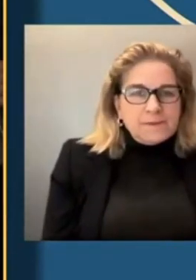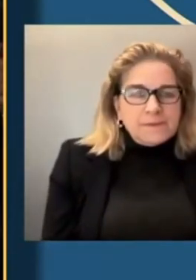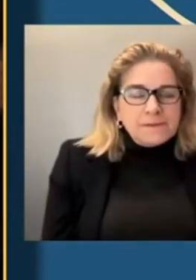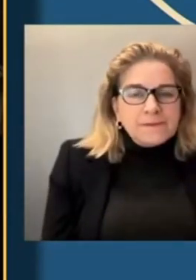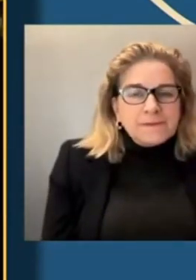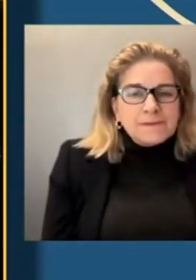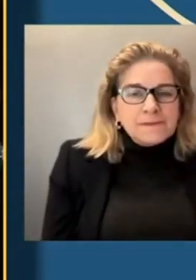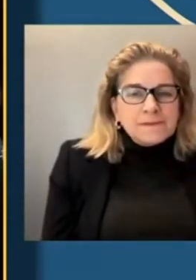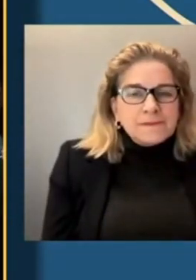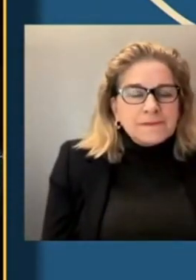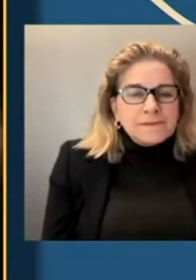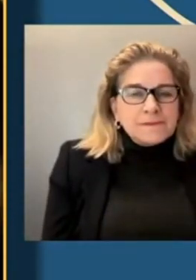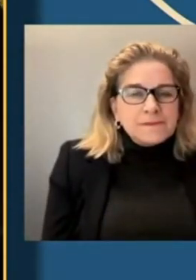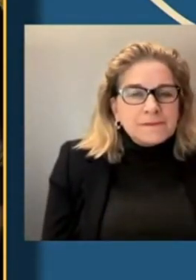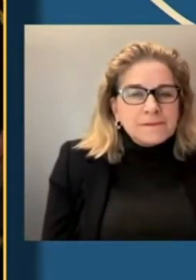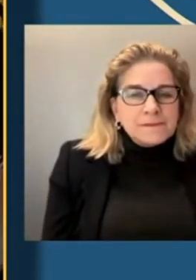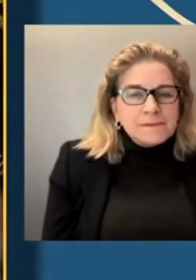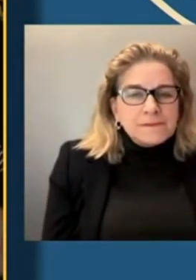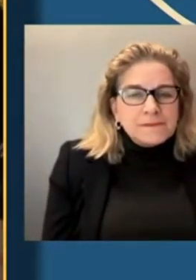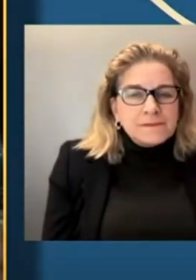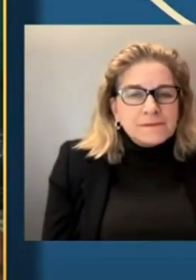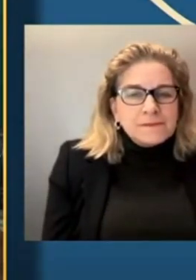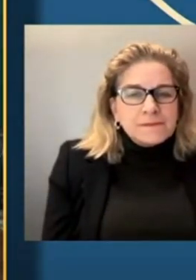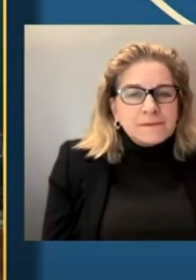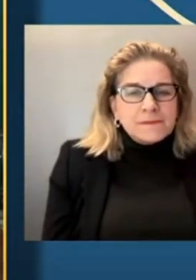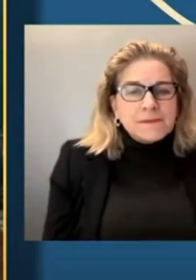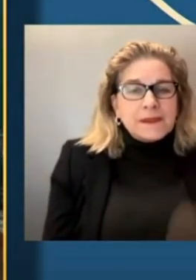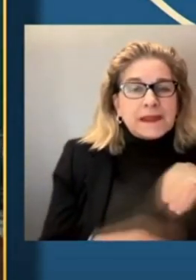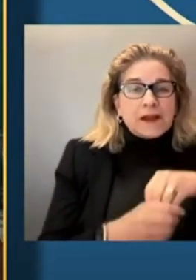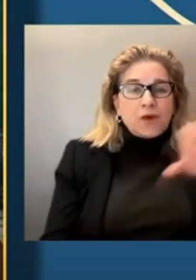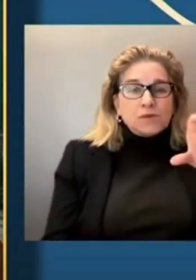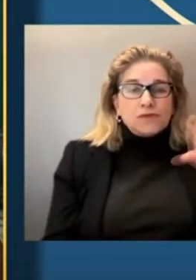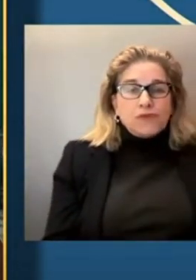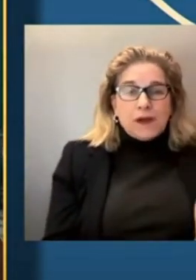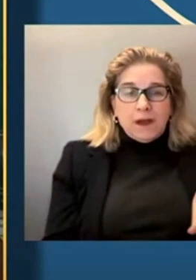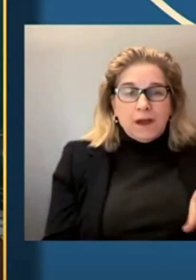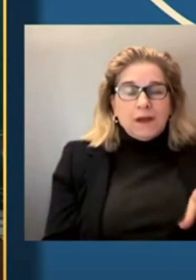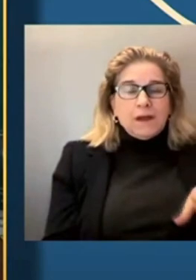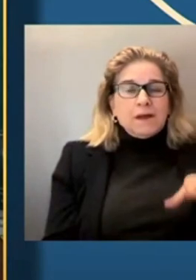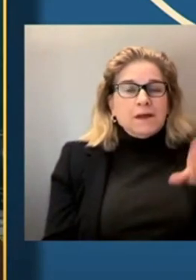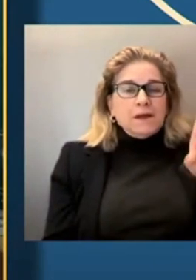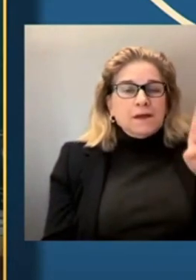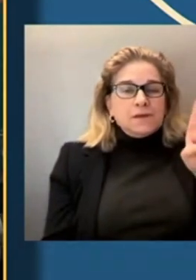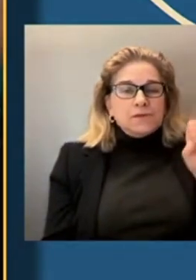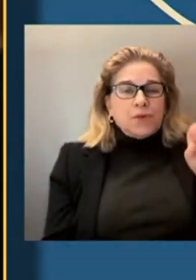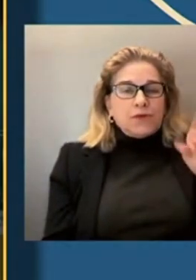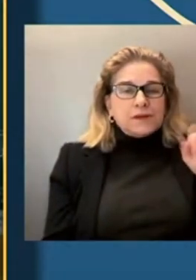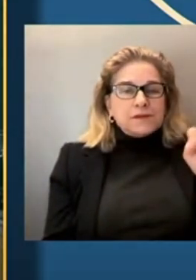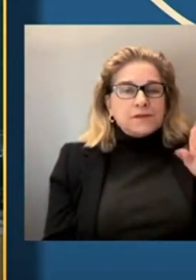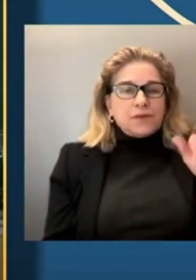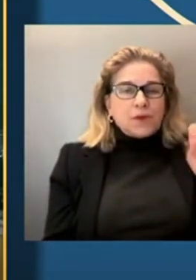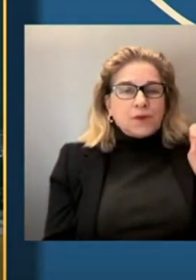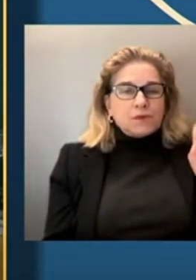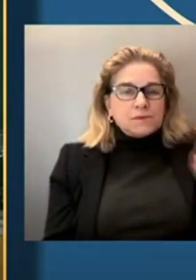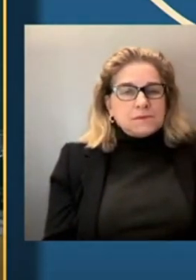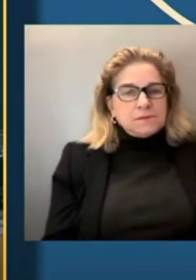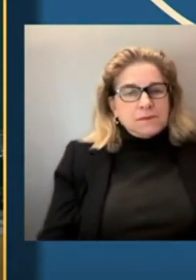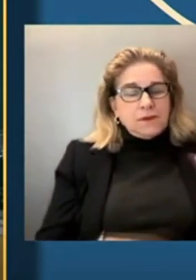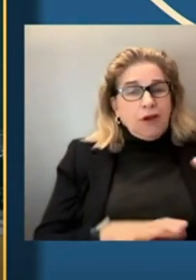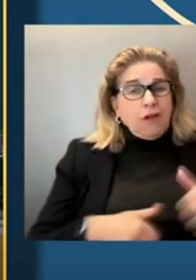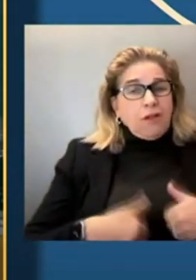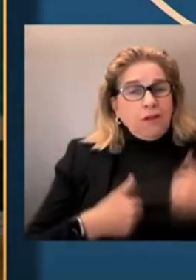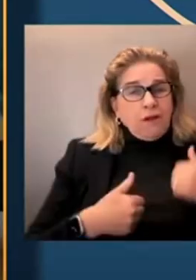De manera unánime, el Consejo Municipal de Pérez Celedón tomó la decisión de realizar un reconocimiento a Doris Ríos, líder indígena